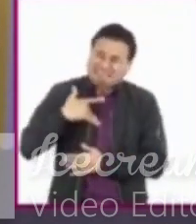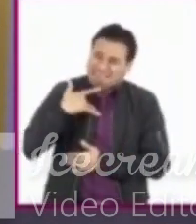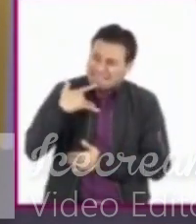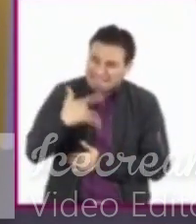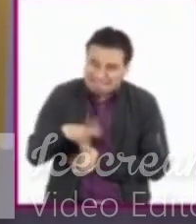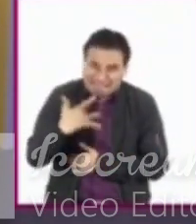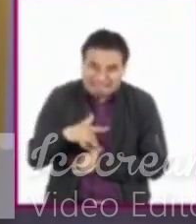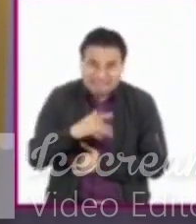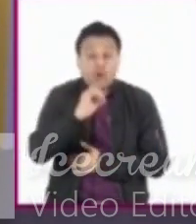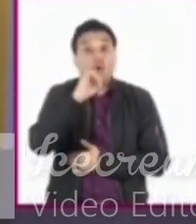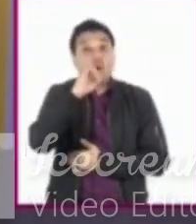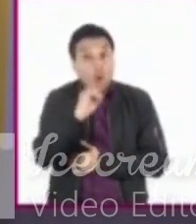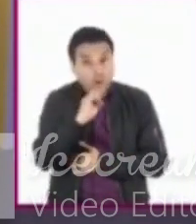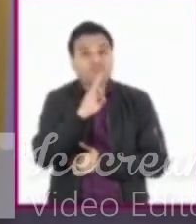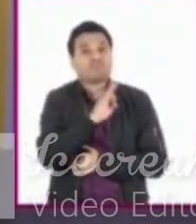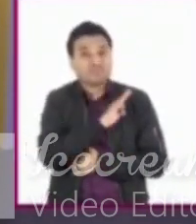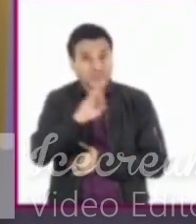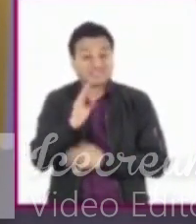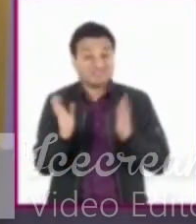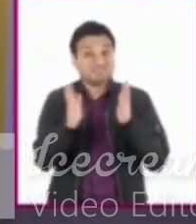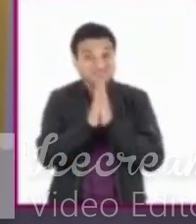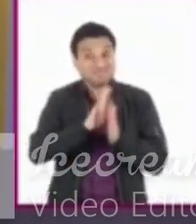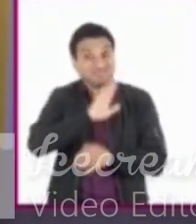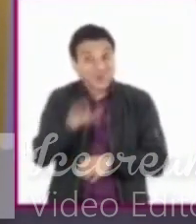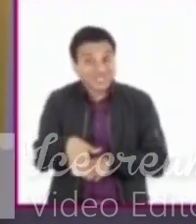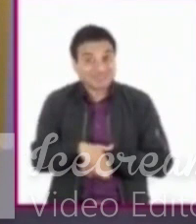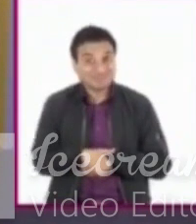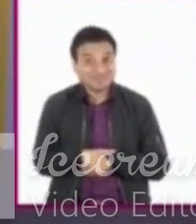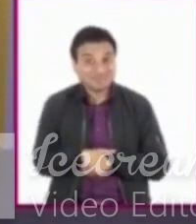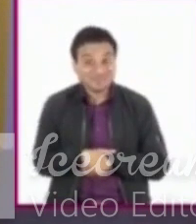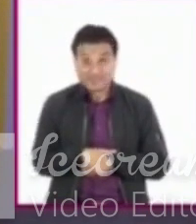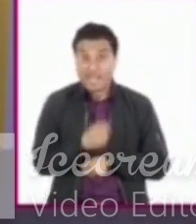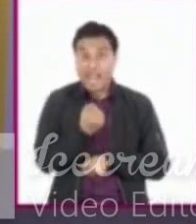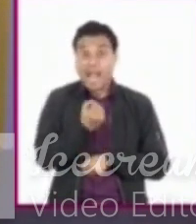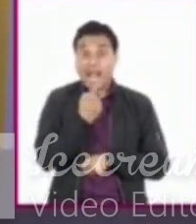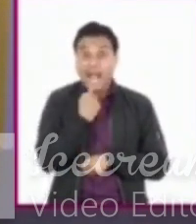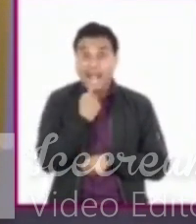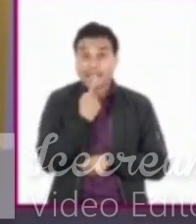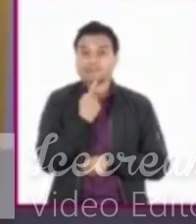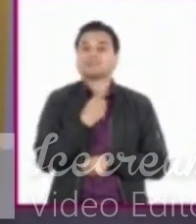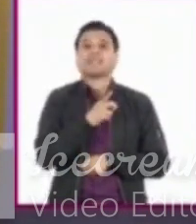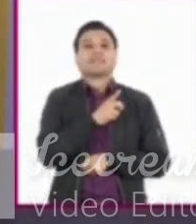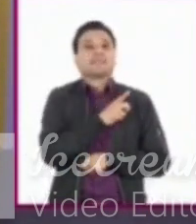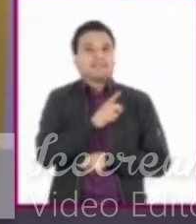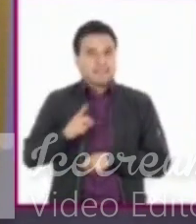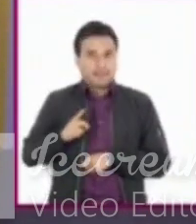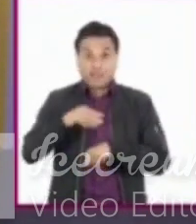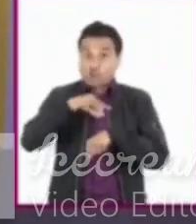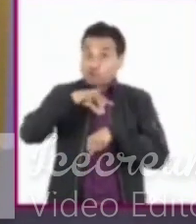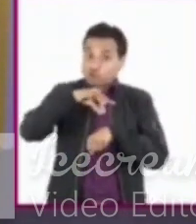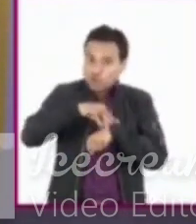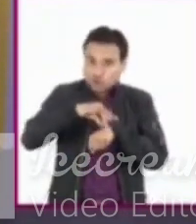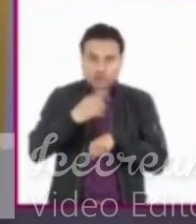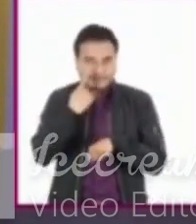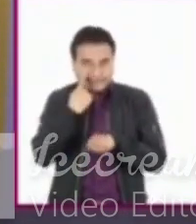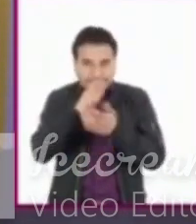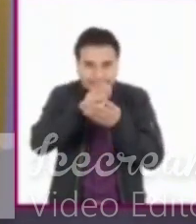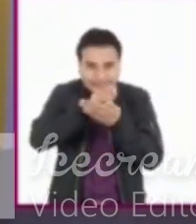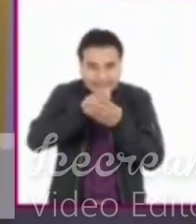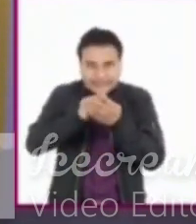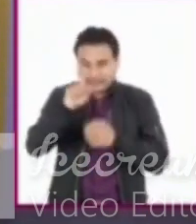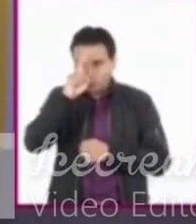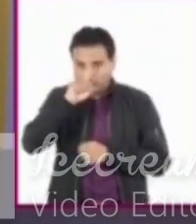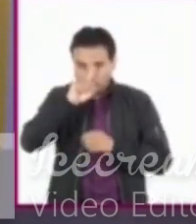incluso conducir a la muerte. Los medicamentos deben de ser recetados por profesionales y se